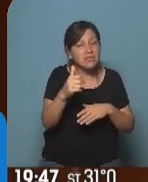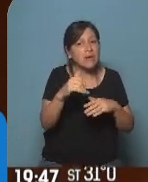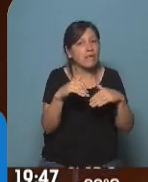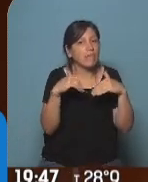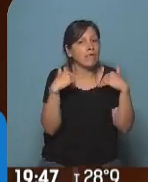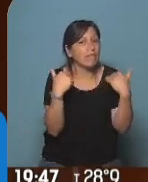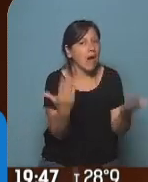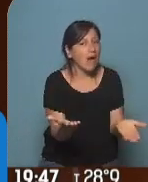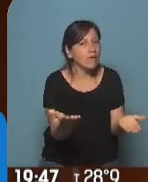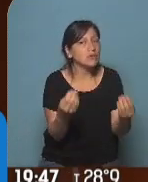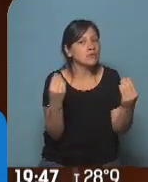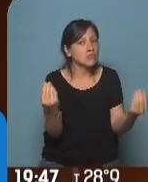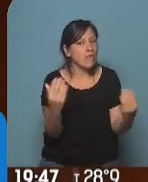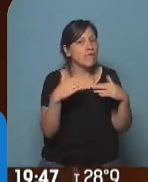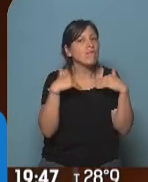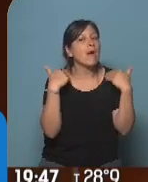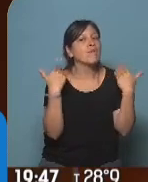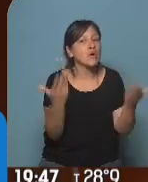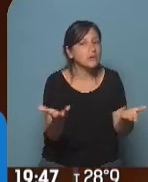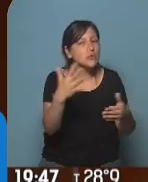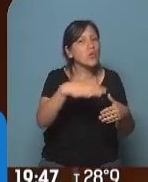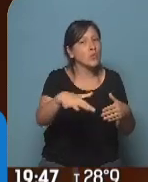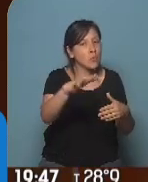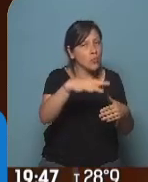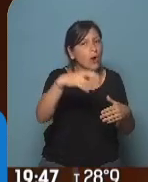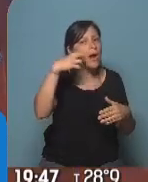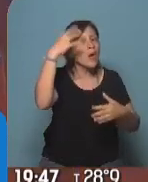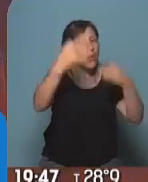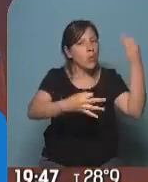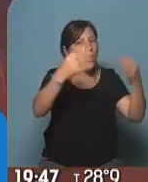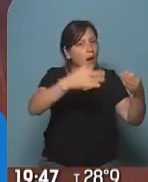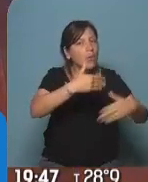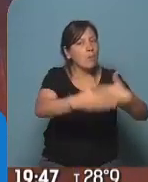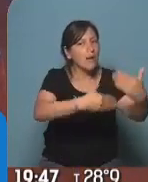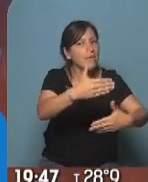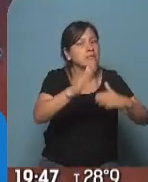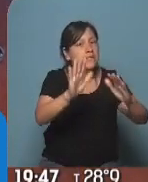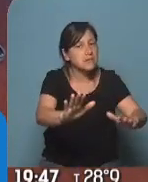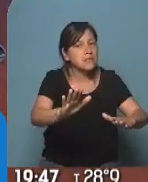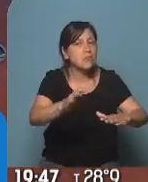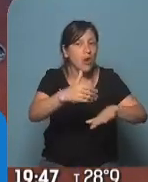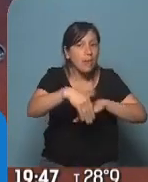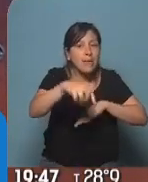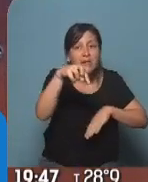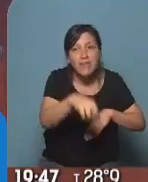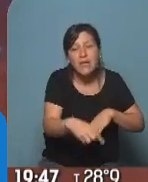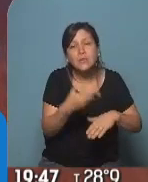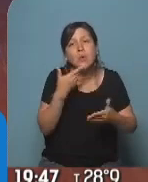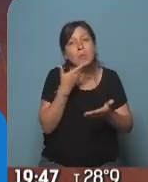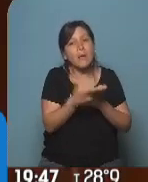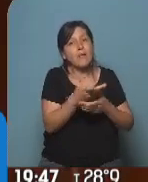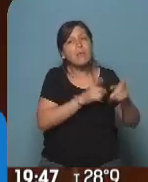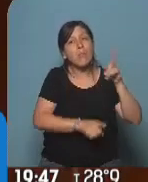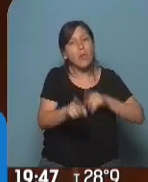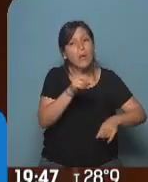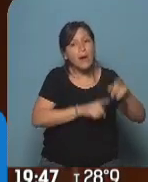el juzgado el fuero para avanzar sobre esto en función de eso que se pide tanto el trámite en el consejo de la